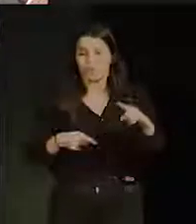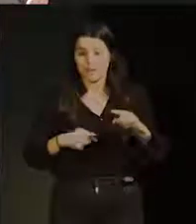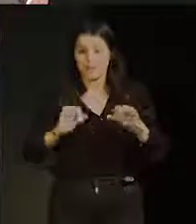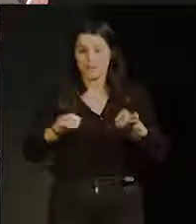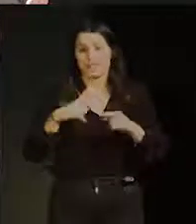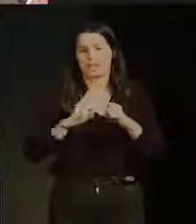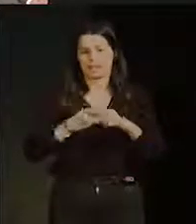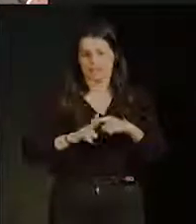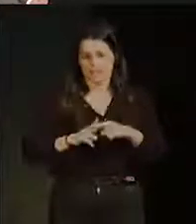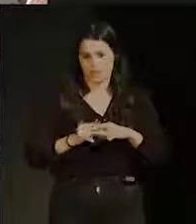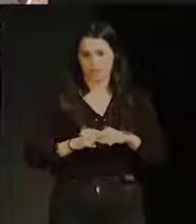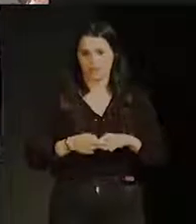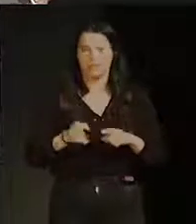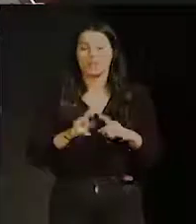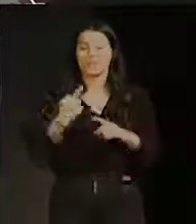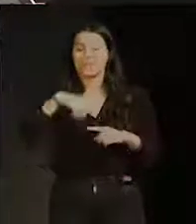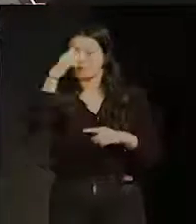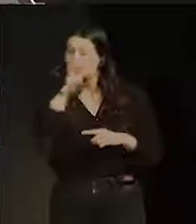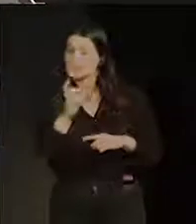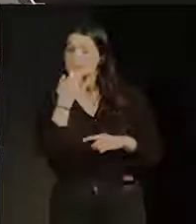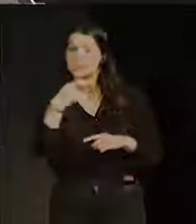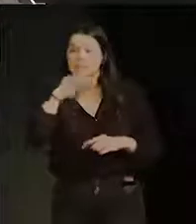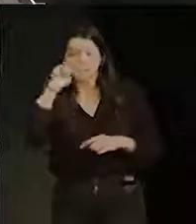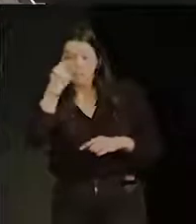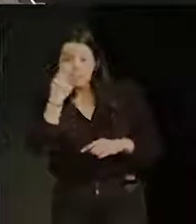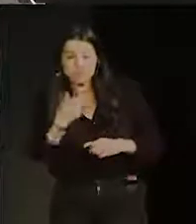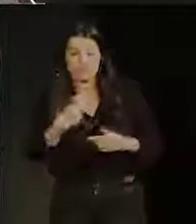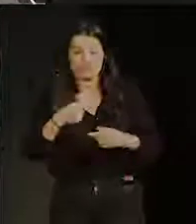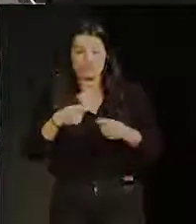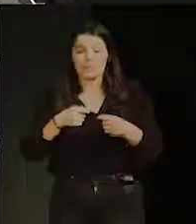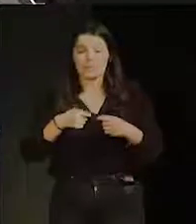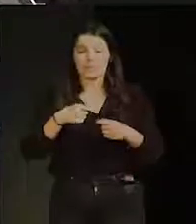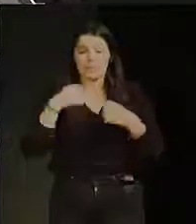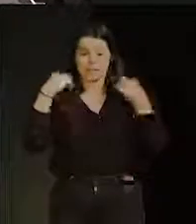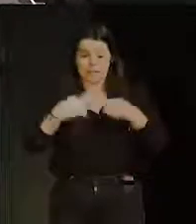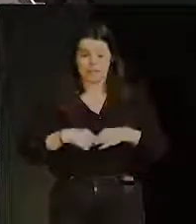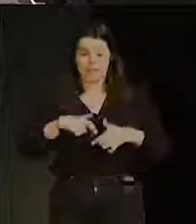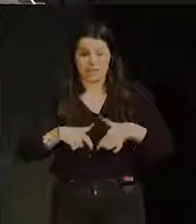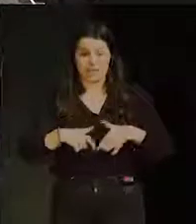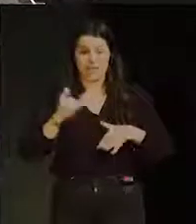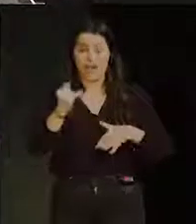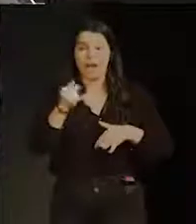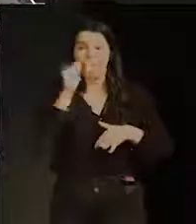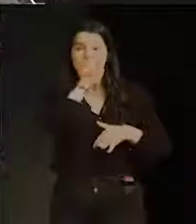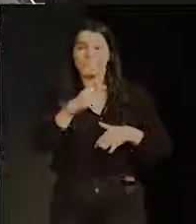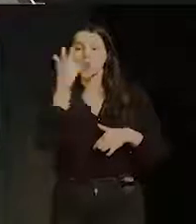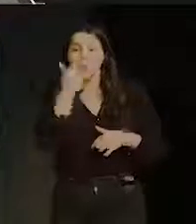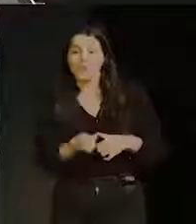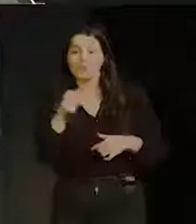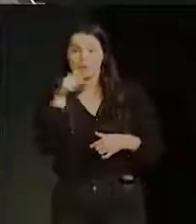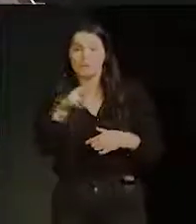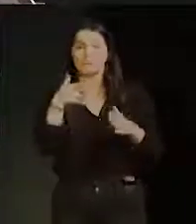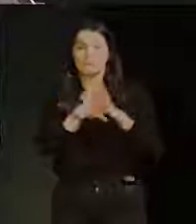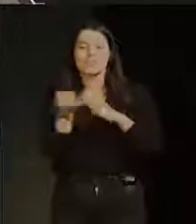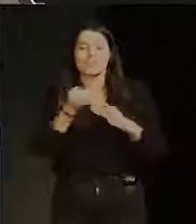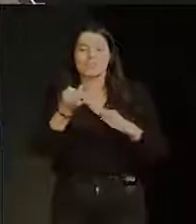los talleres. No sé si os habéis fijado que en vuestra acreditación hay unos puntitos de colores que implican